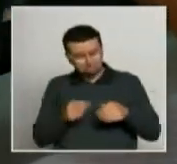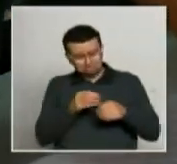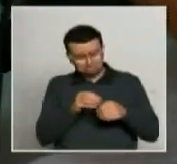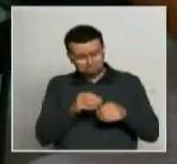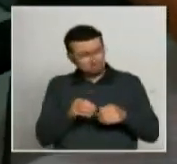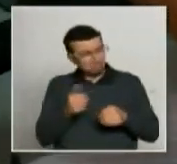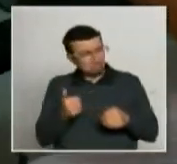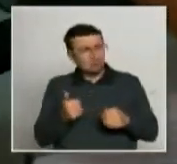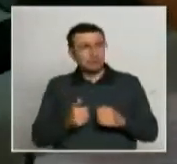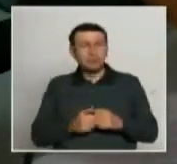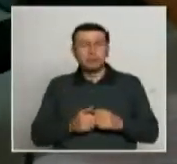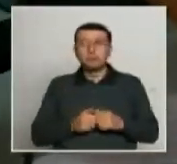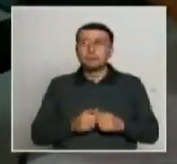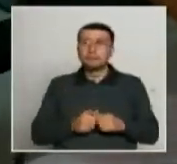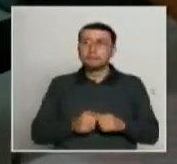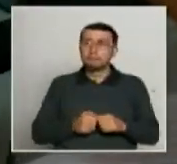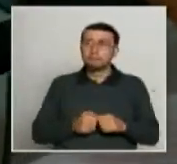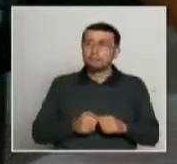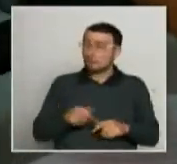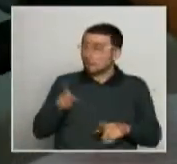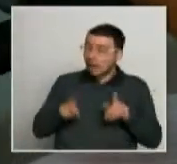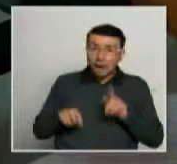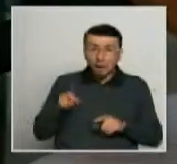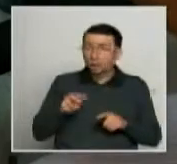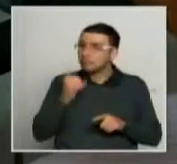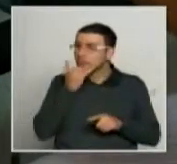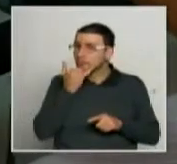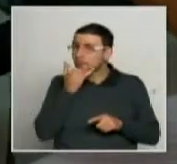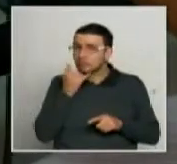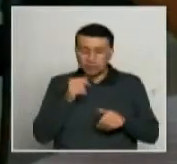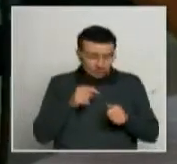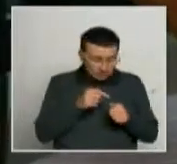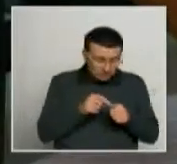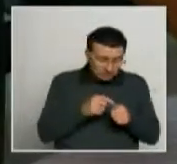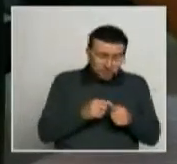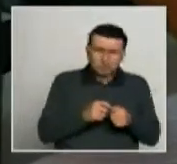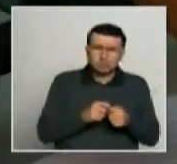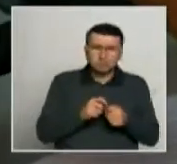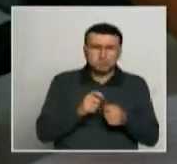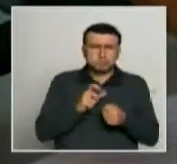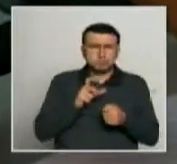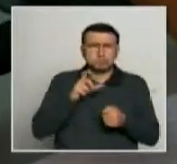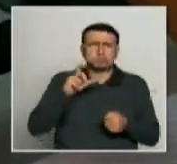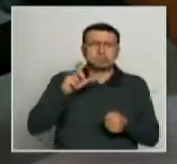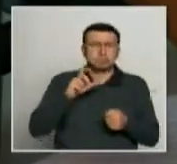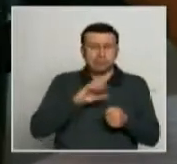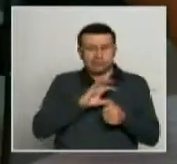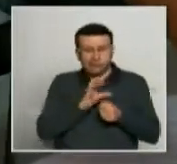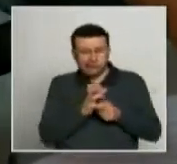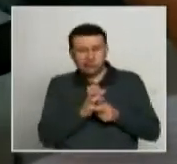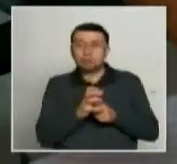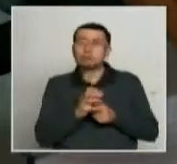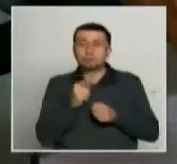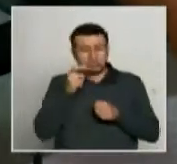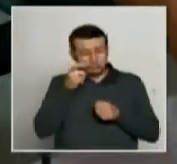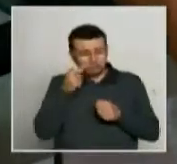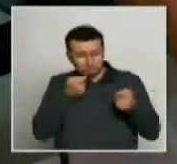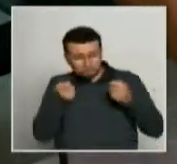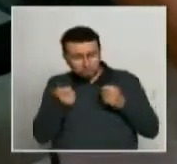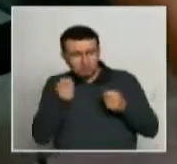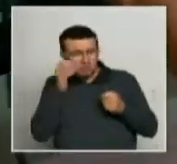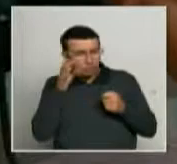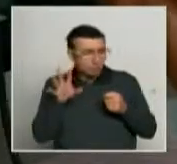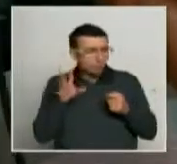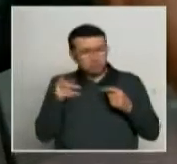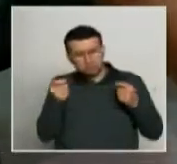Sí, pero no, En general. es que hay unos casos en que las uñas se Sí, vuelven gruesas. Esas se atrofian, sí. Ujú. Entonces podría uno